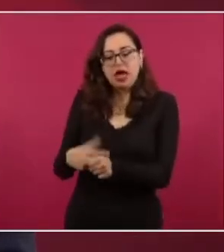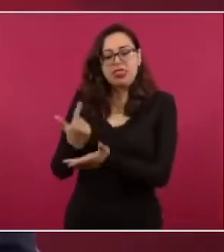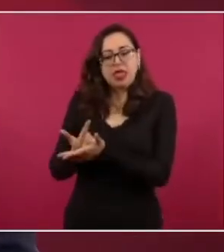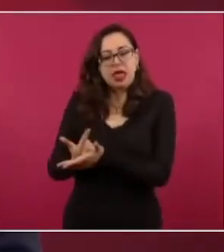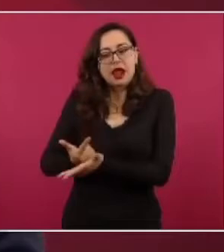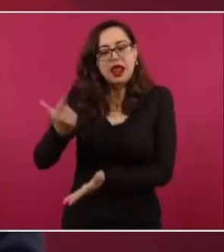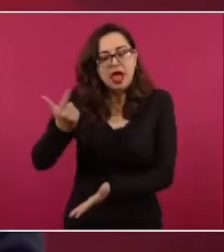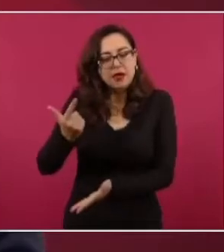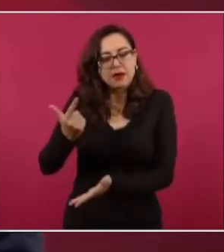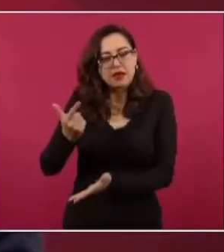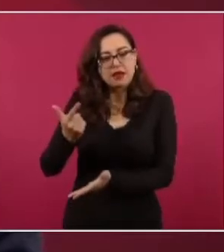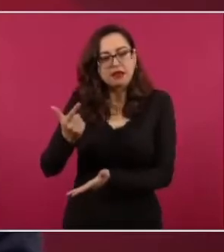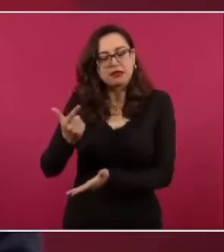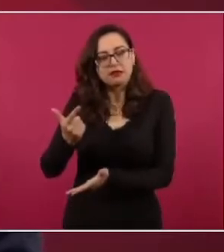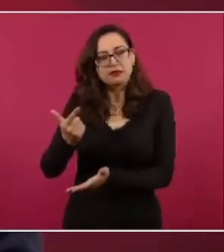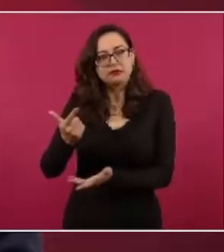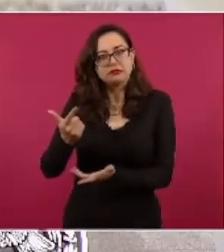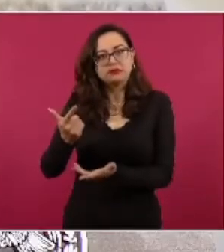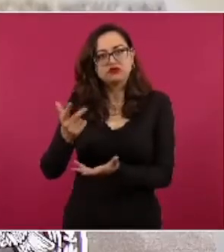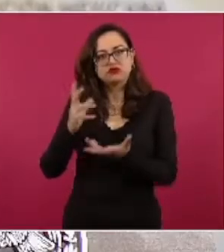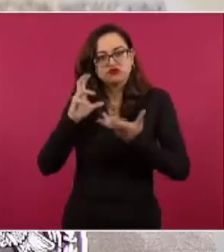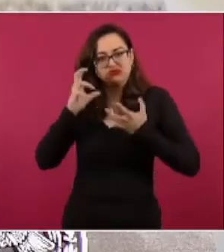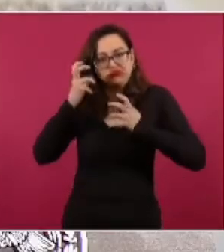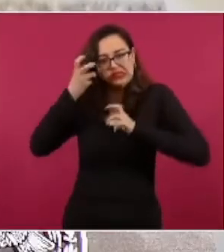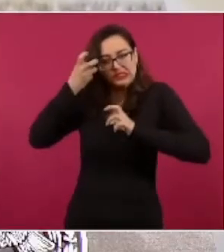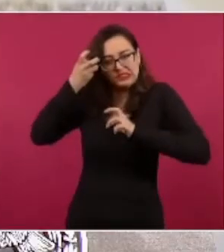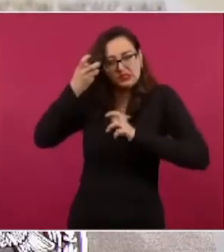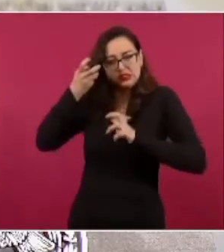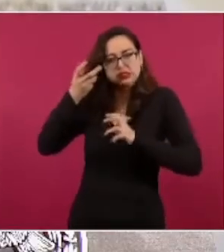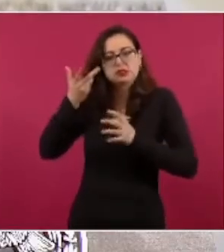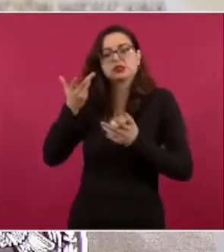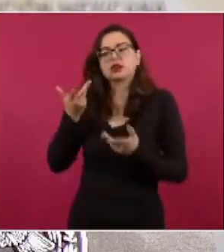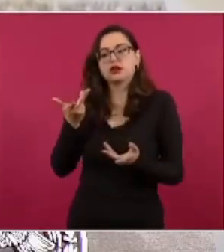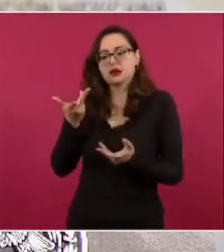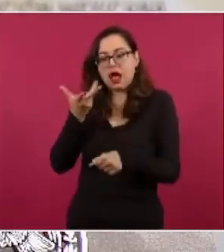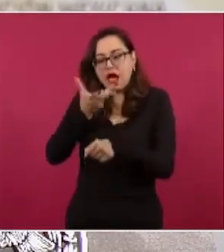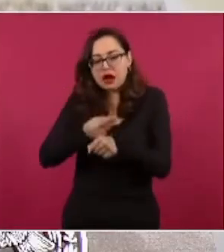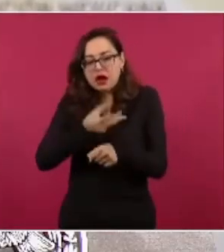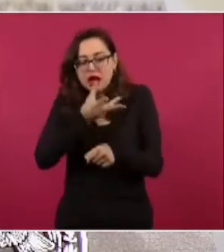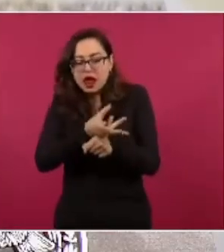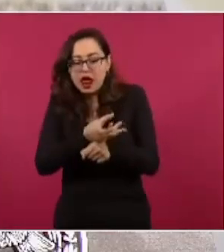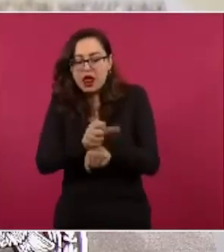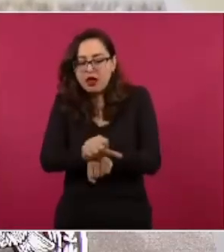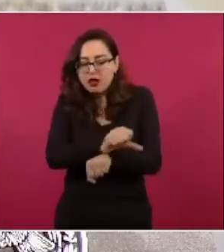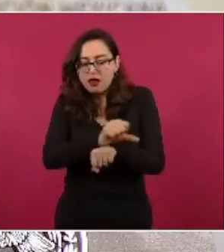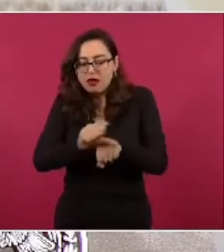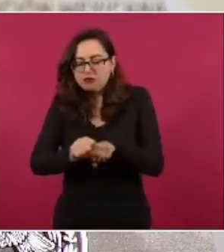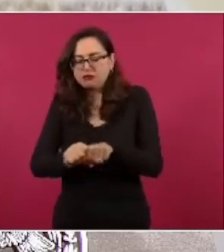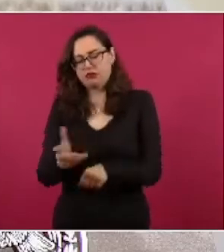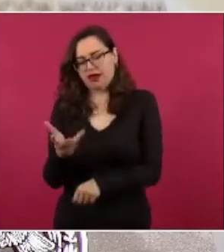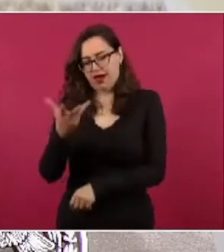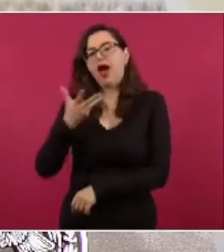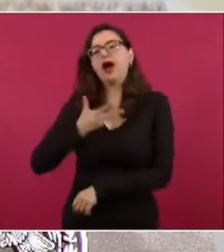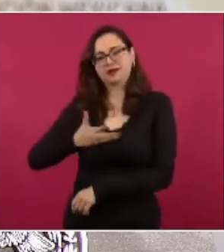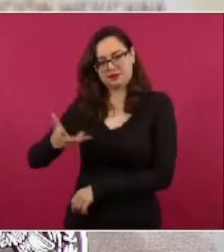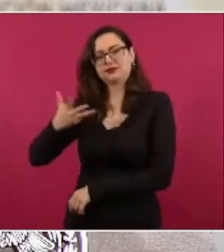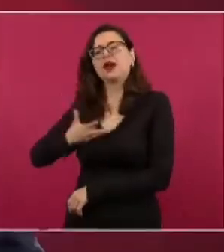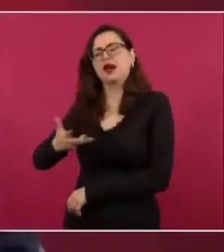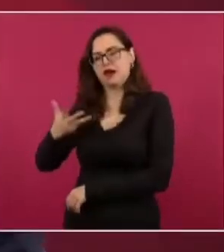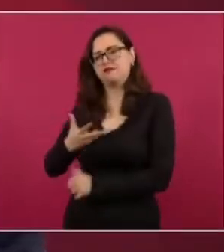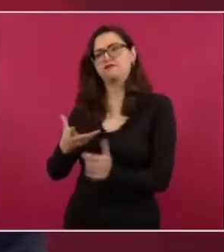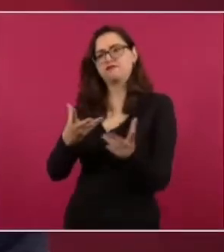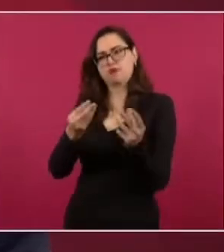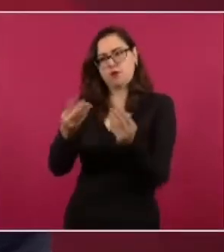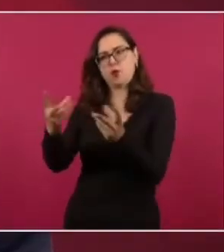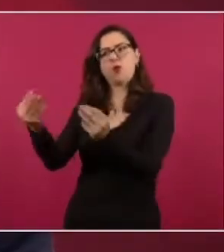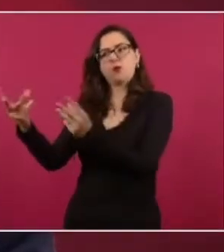del IMSS sí se cuenta con cirujanos y que realizan muchísimas intervenciones para